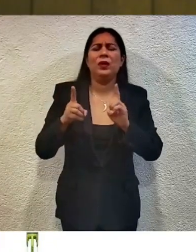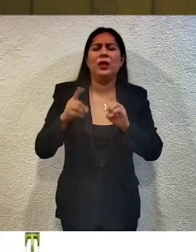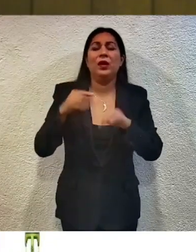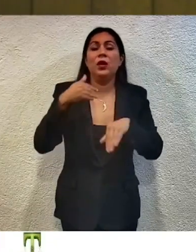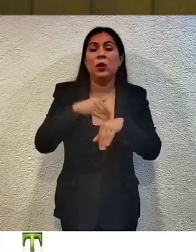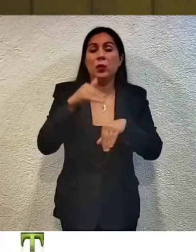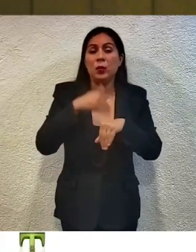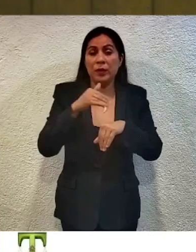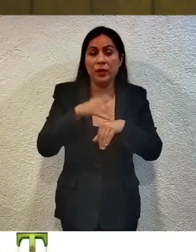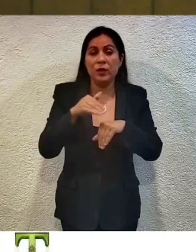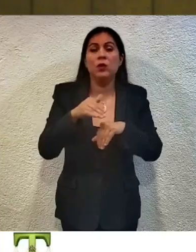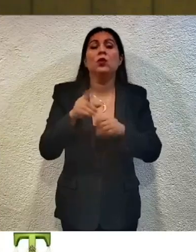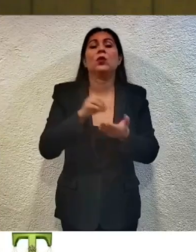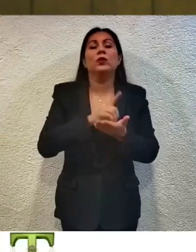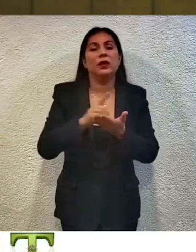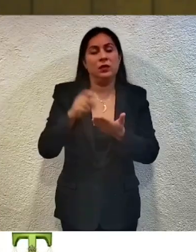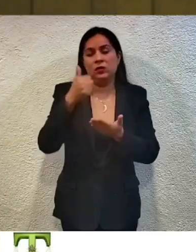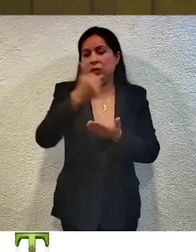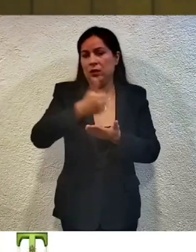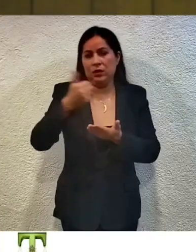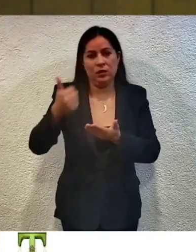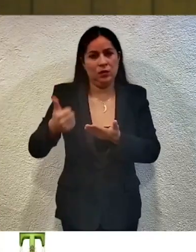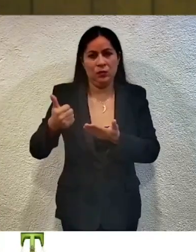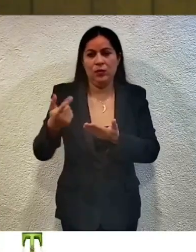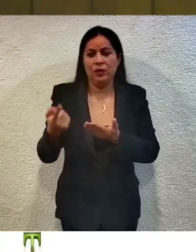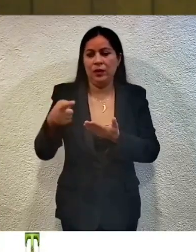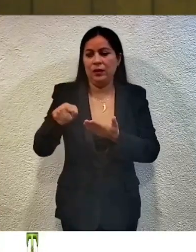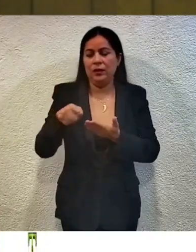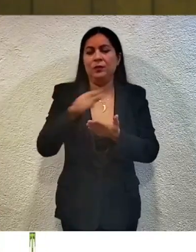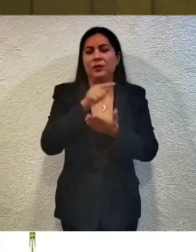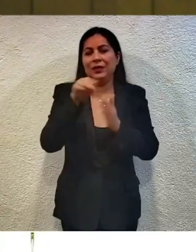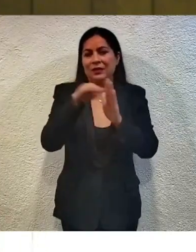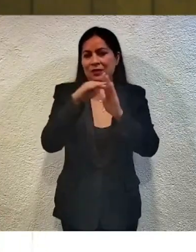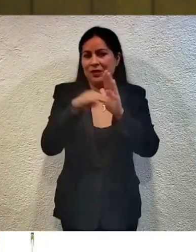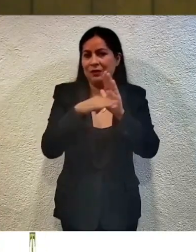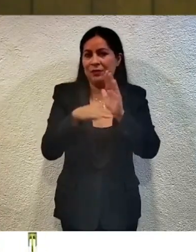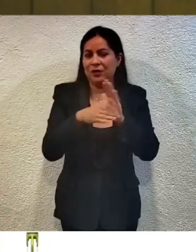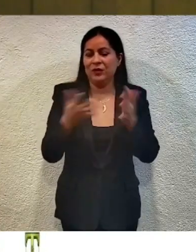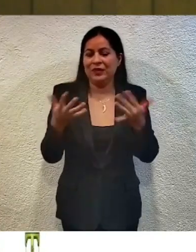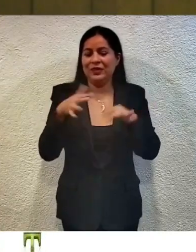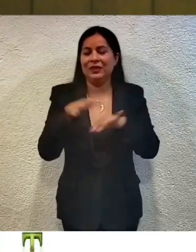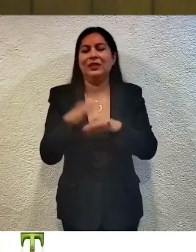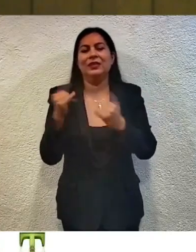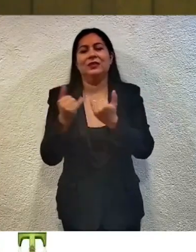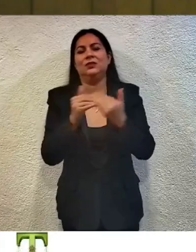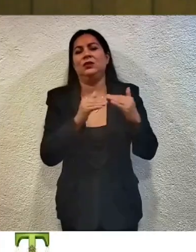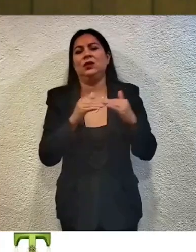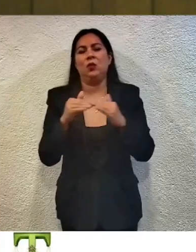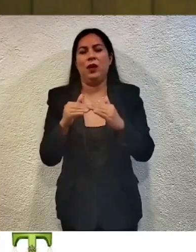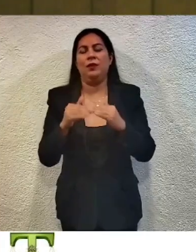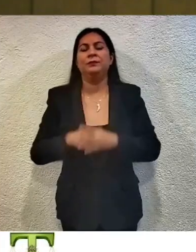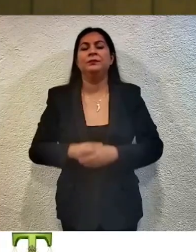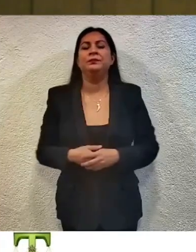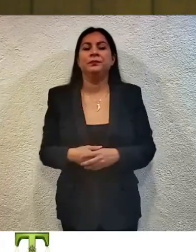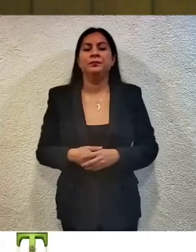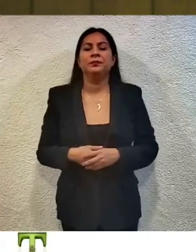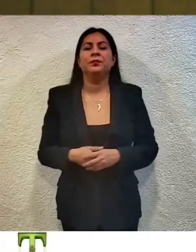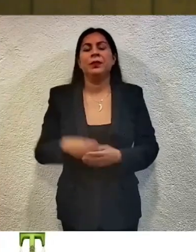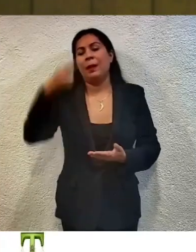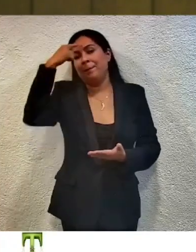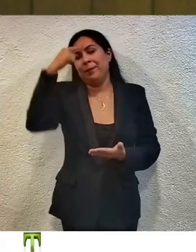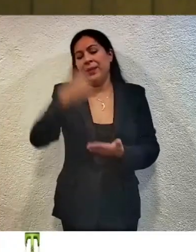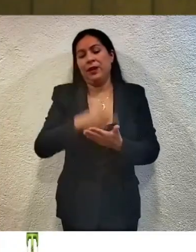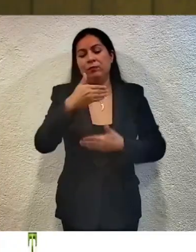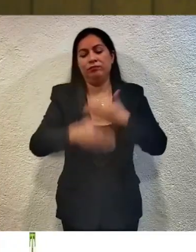número con derecho a ellas en términos de los lineamientos de integración paritaria. Para el actual